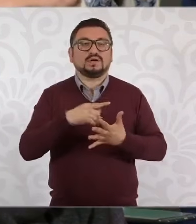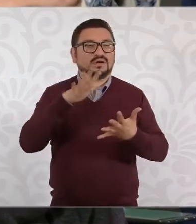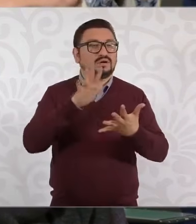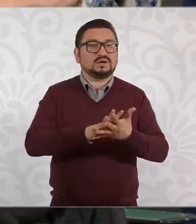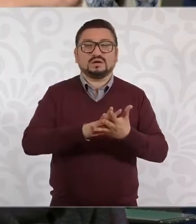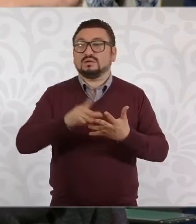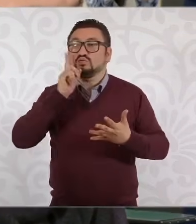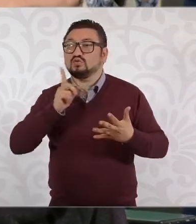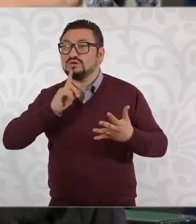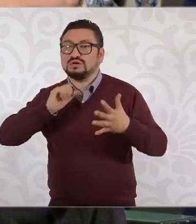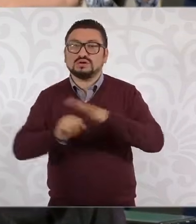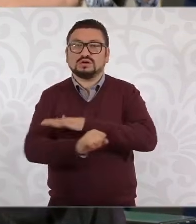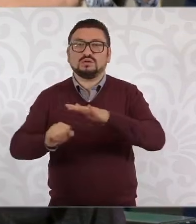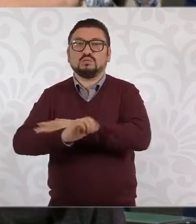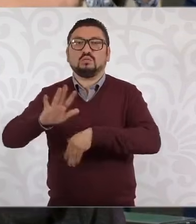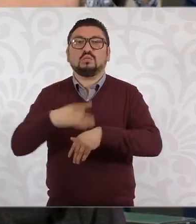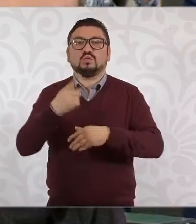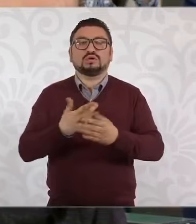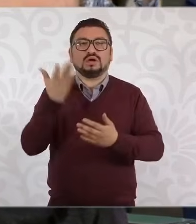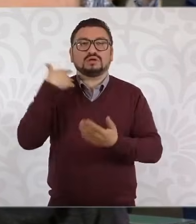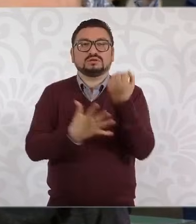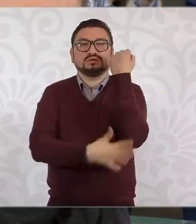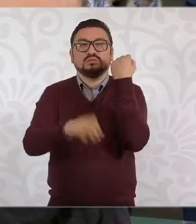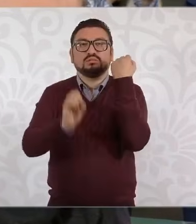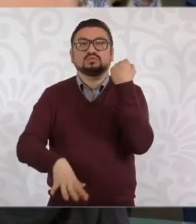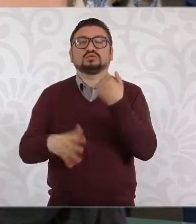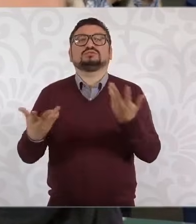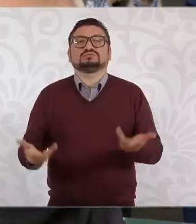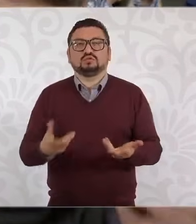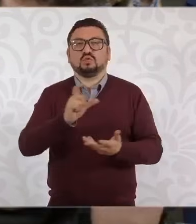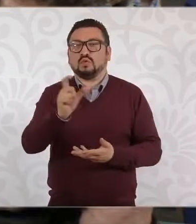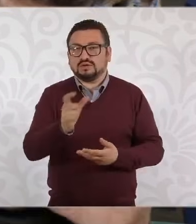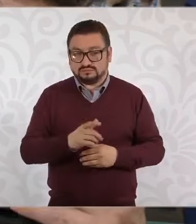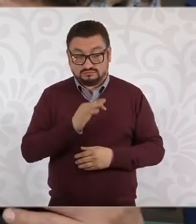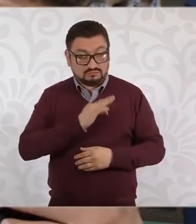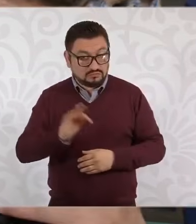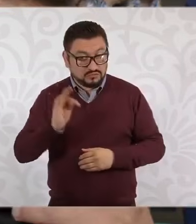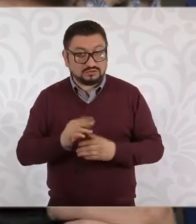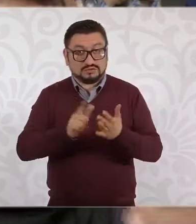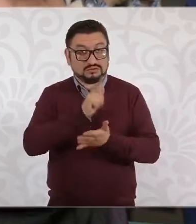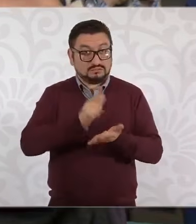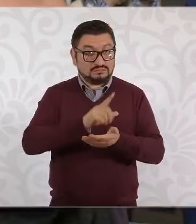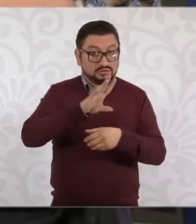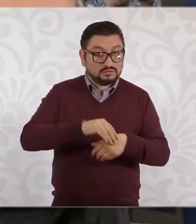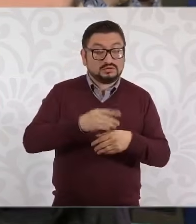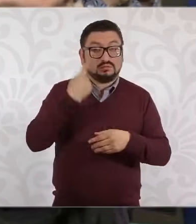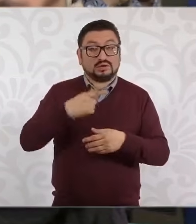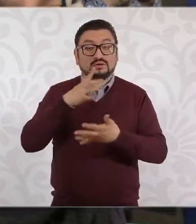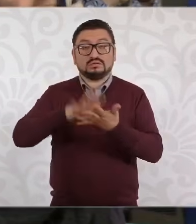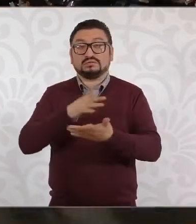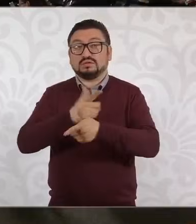todas las mujeres presas por abortar en nuestro país? ¿Es algo posible en nuestra legislación? ¿Es algo que usted pudiera